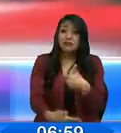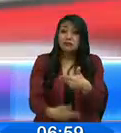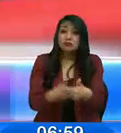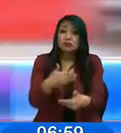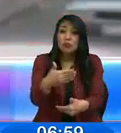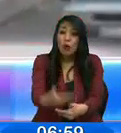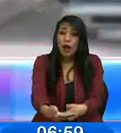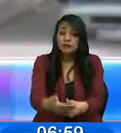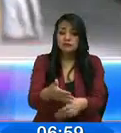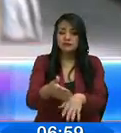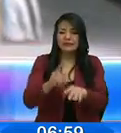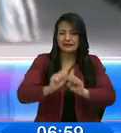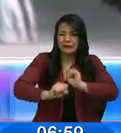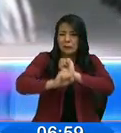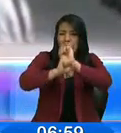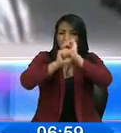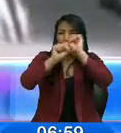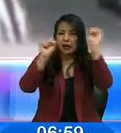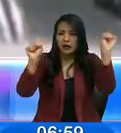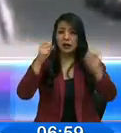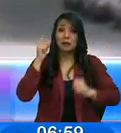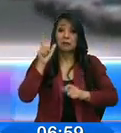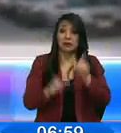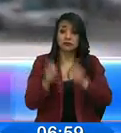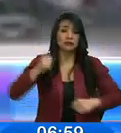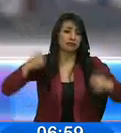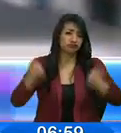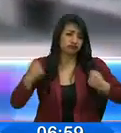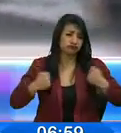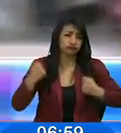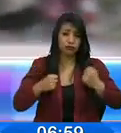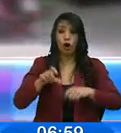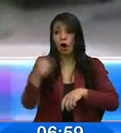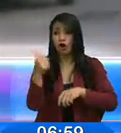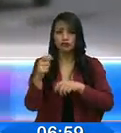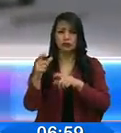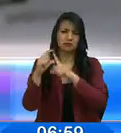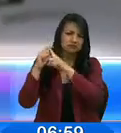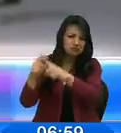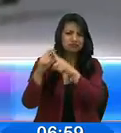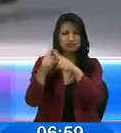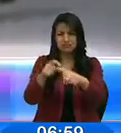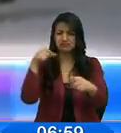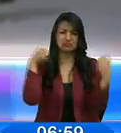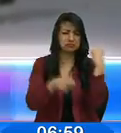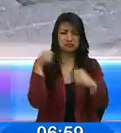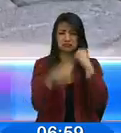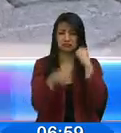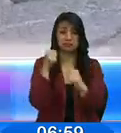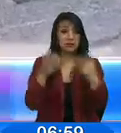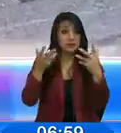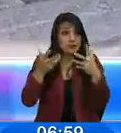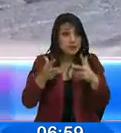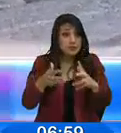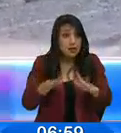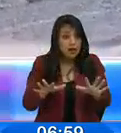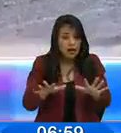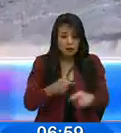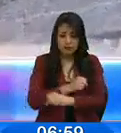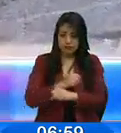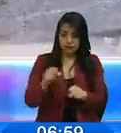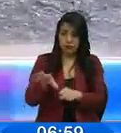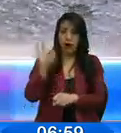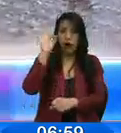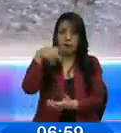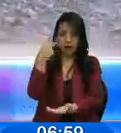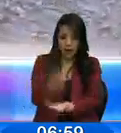llegue el nuevo día. Vieron que unos corrían, otros insultaban. Era una batalla campal. Cuando las cosas se calmaron, apareció un hombre